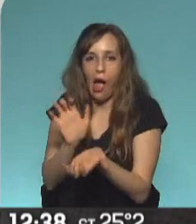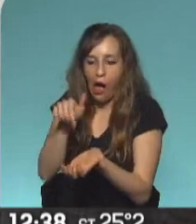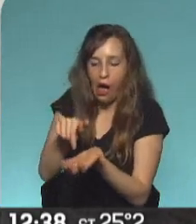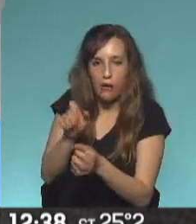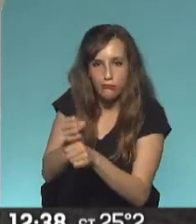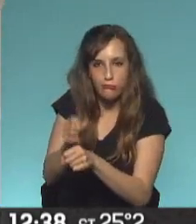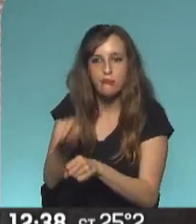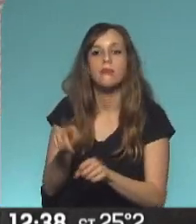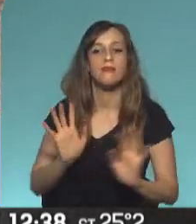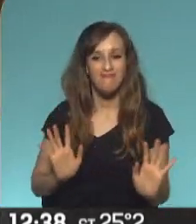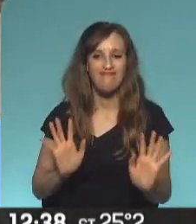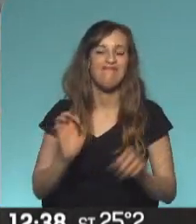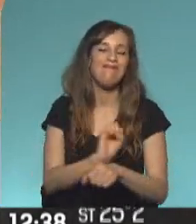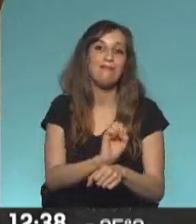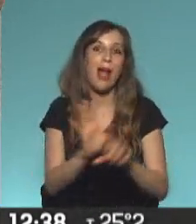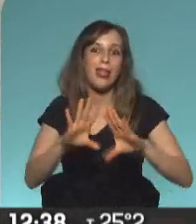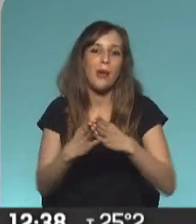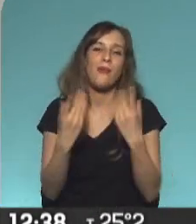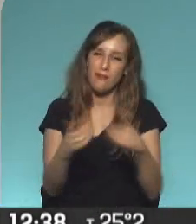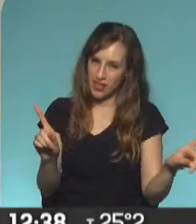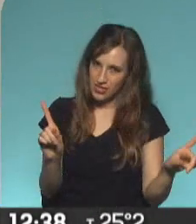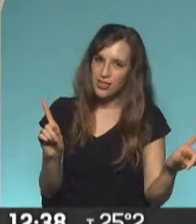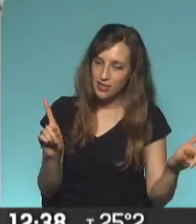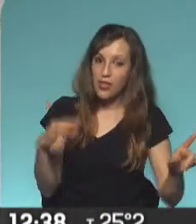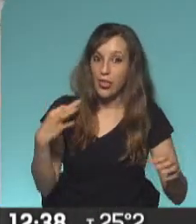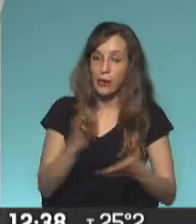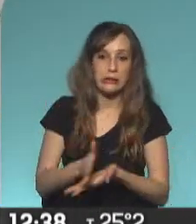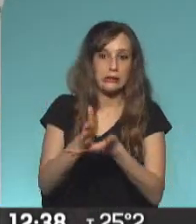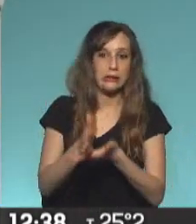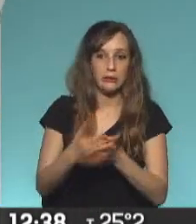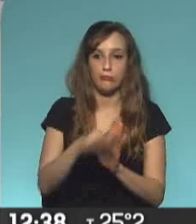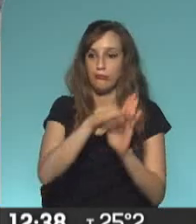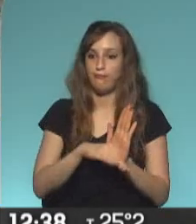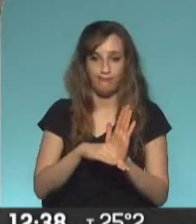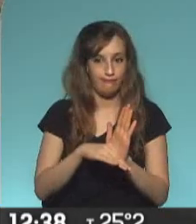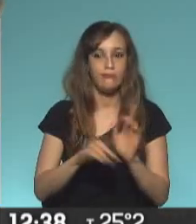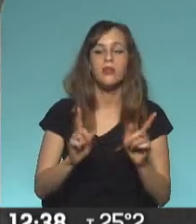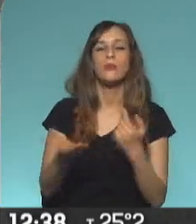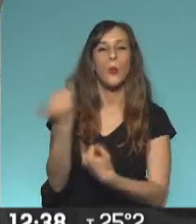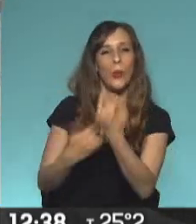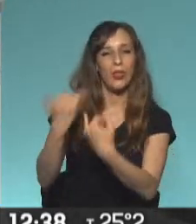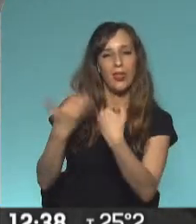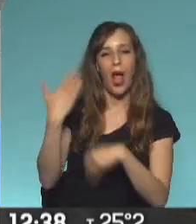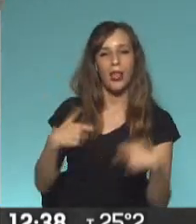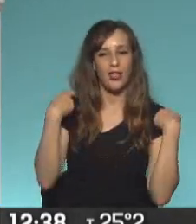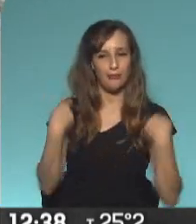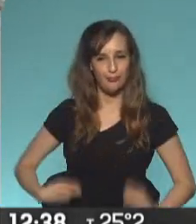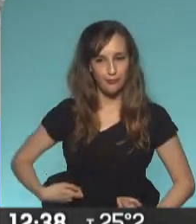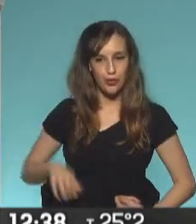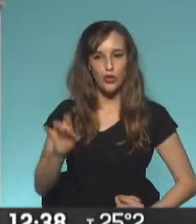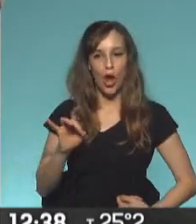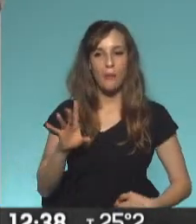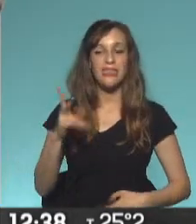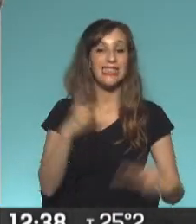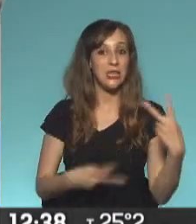fue diferente, no fue como antes, se tuvieron que extremar las medidas. Por ejemplo, nos contaban que los camisolines que antes se usaban solo para las